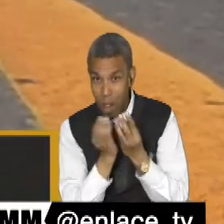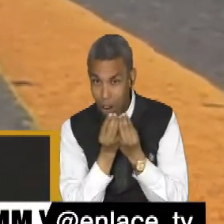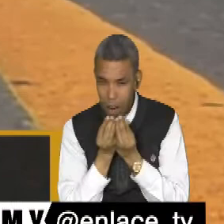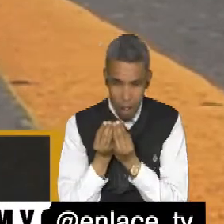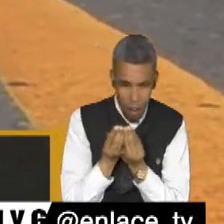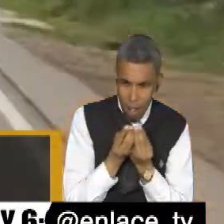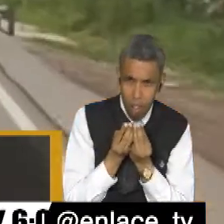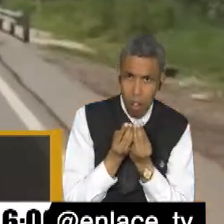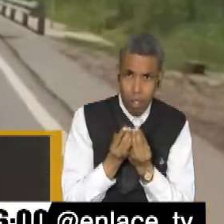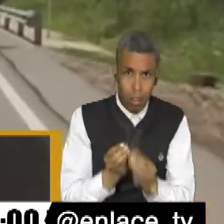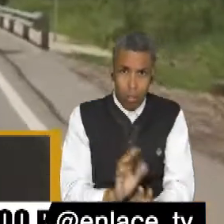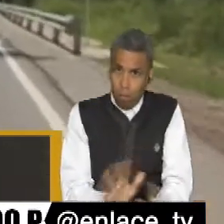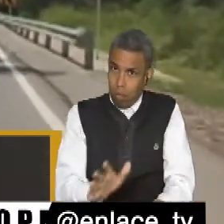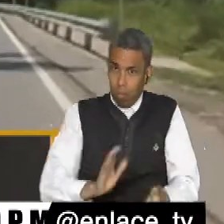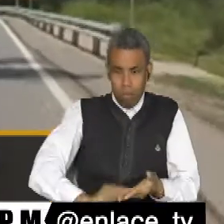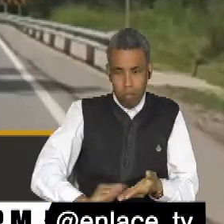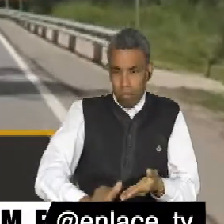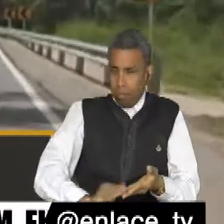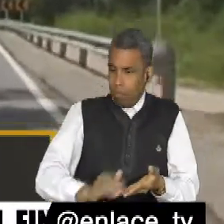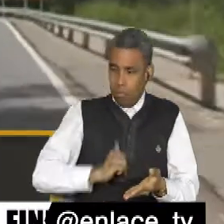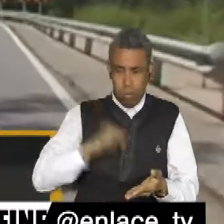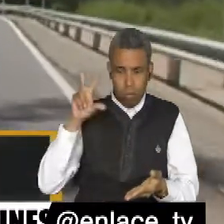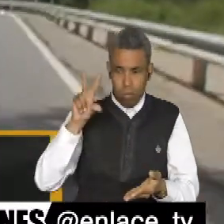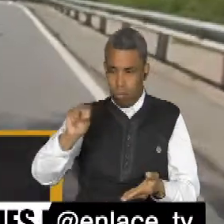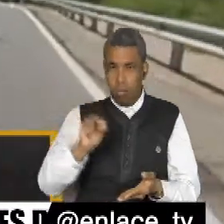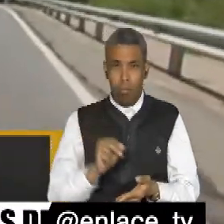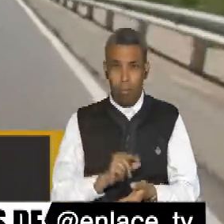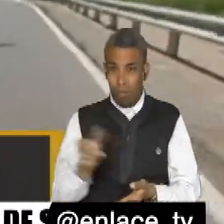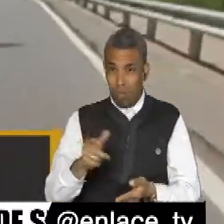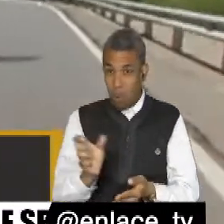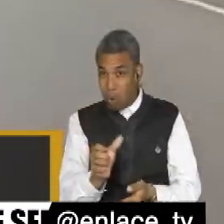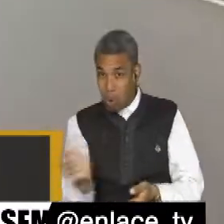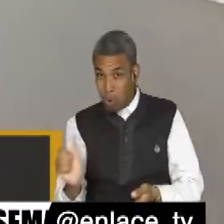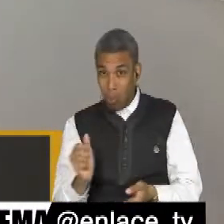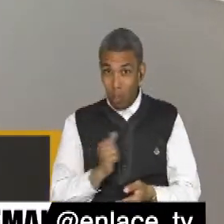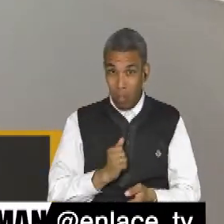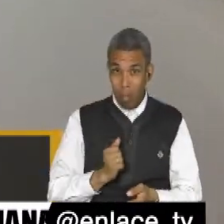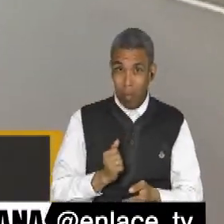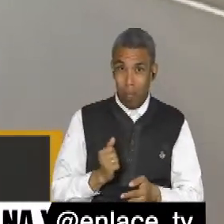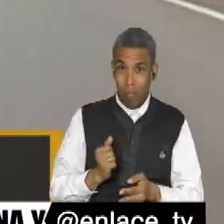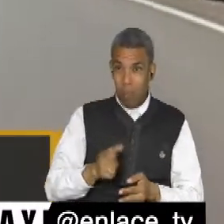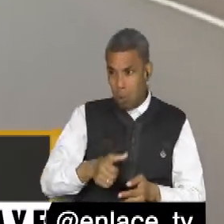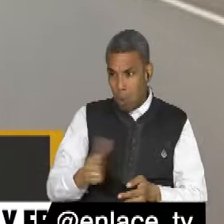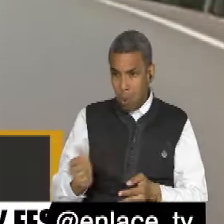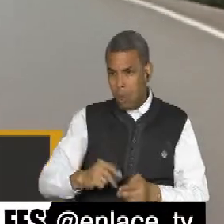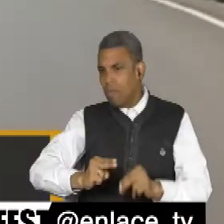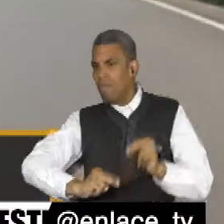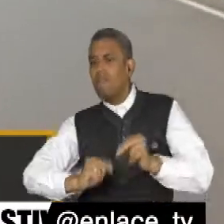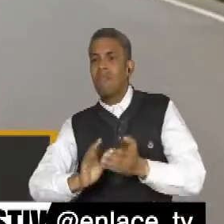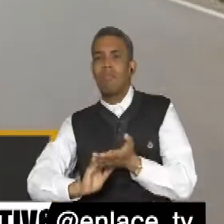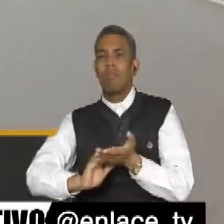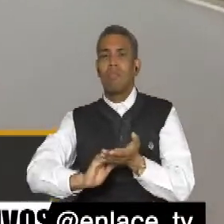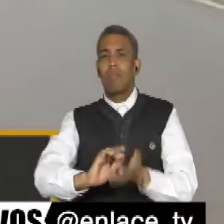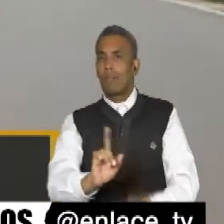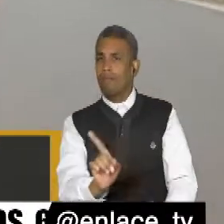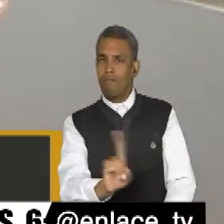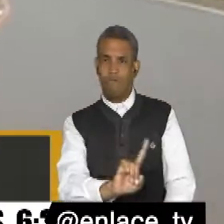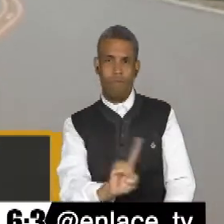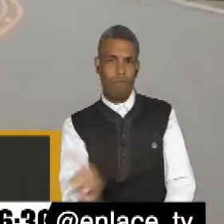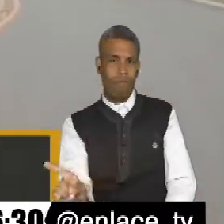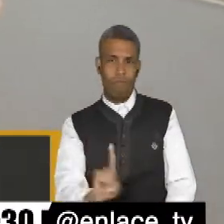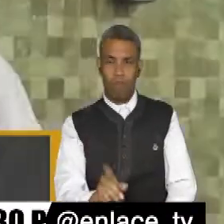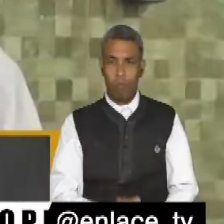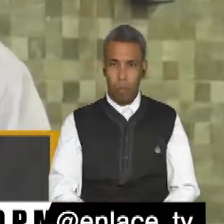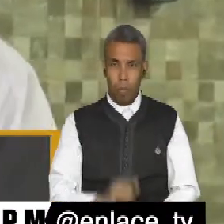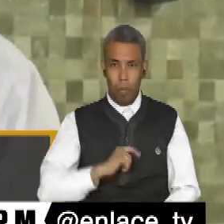para impedir que este tercer peaje sea instalado en esta arteria vial. Los trabajos inician en julio. Ya saben que esta Ruta del Cacao